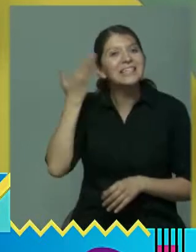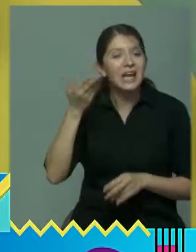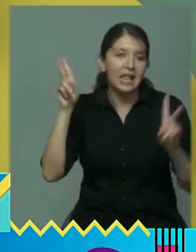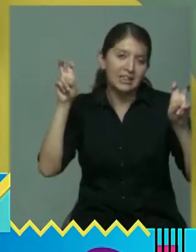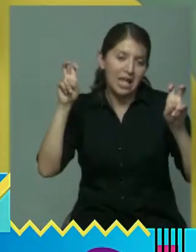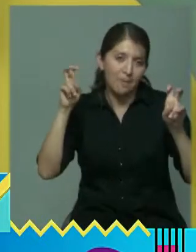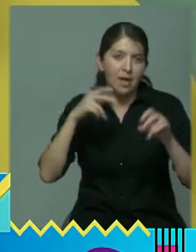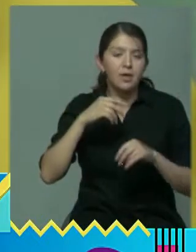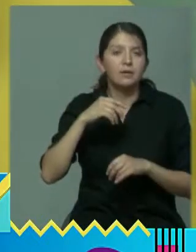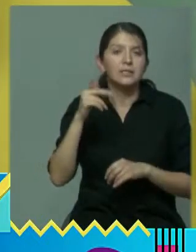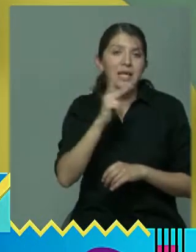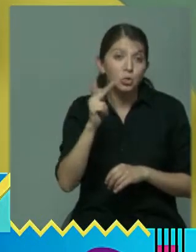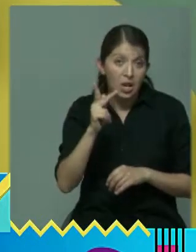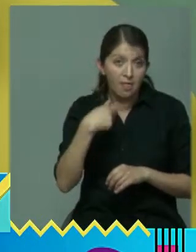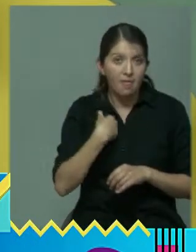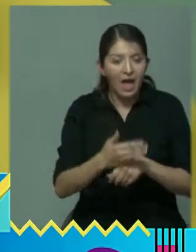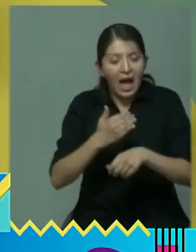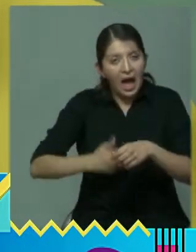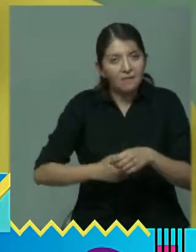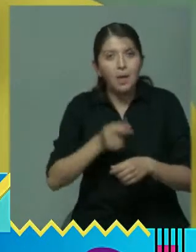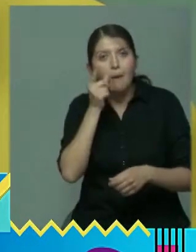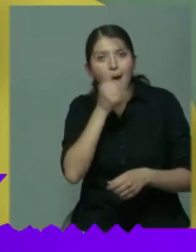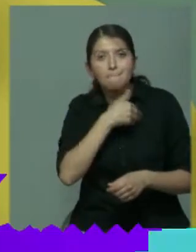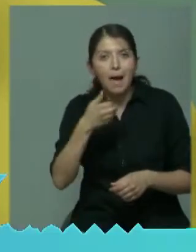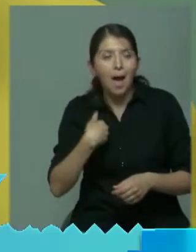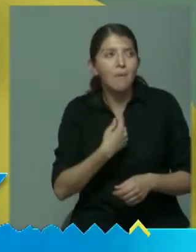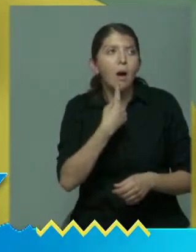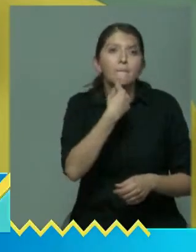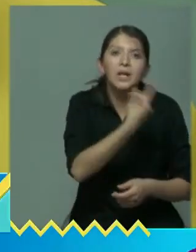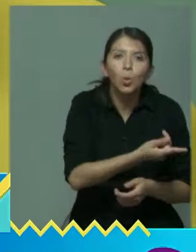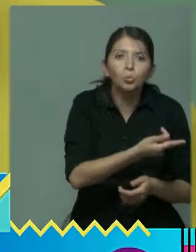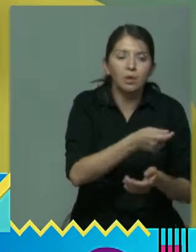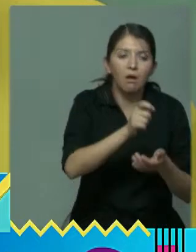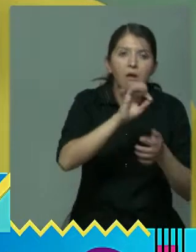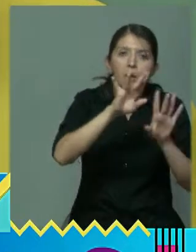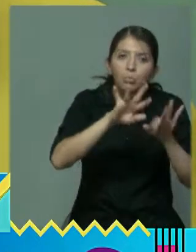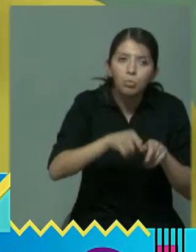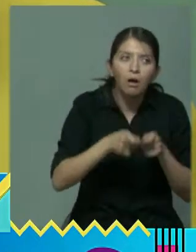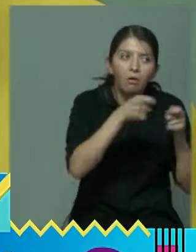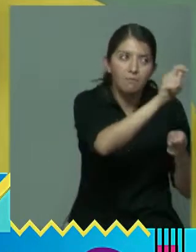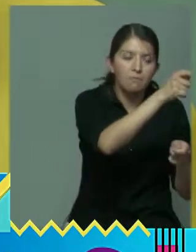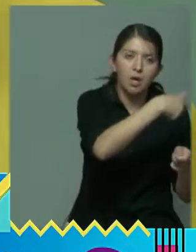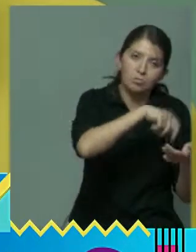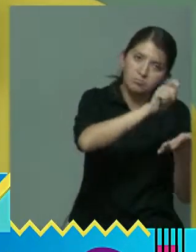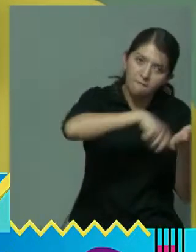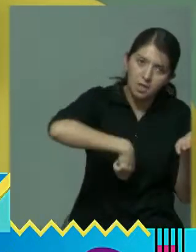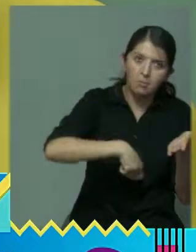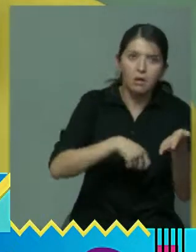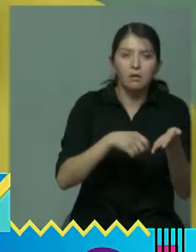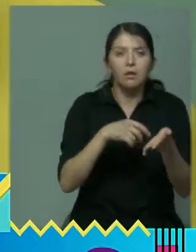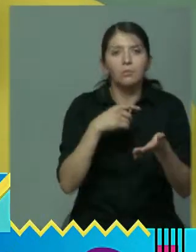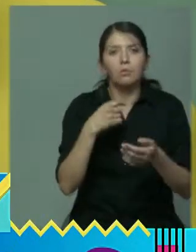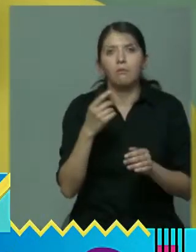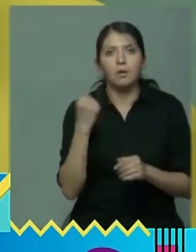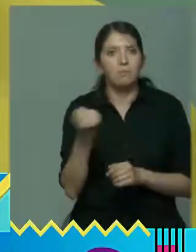sexual integral y la verdad es que eso también tiene que ver con la información, porque si vos te pones a ver la ley, está armada para que la información sea adecuada a la